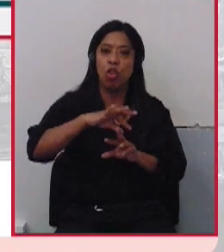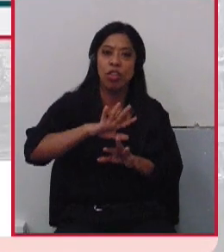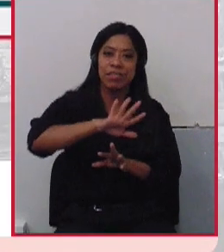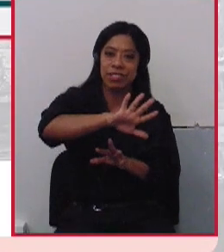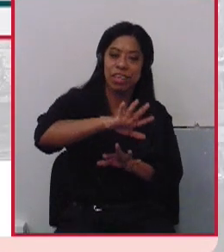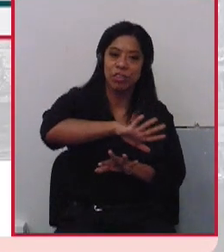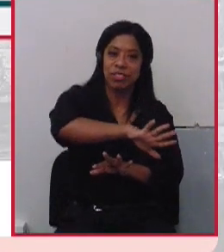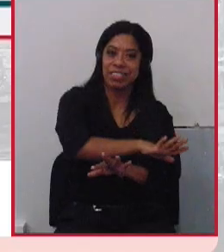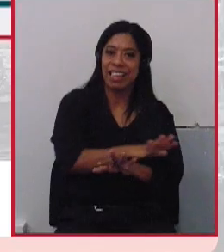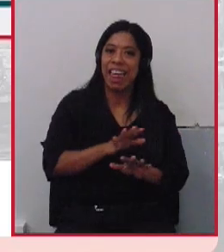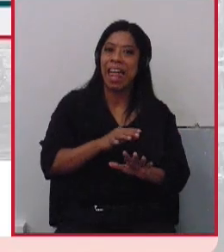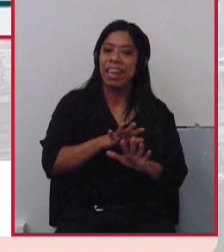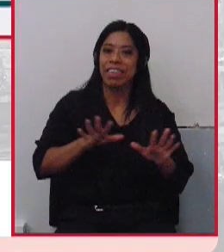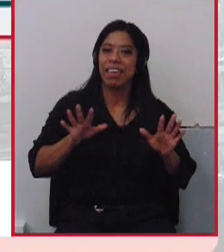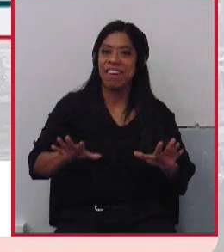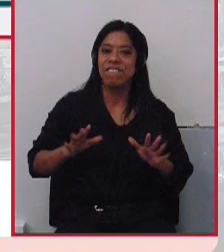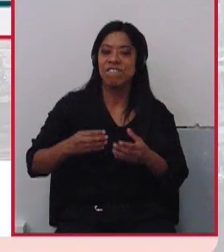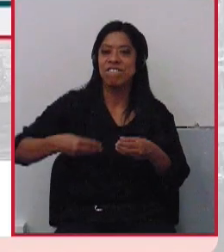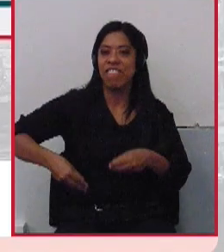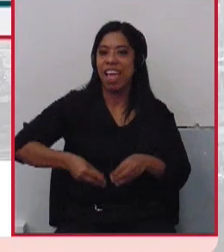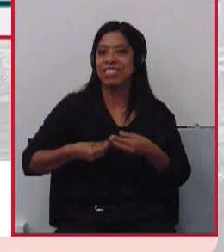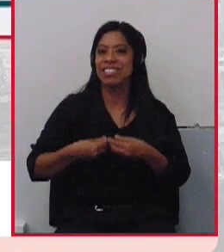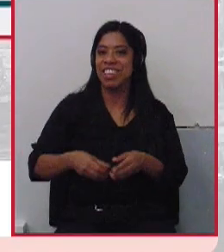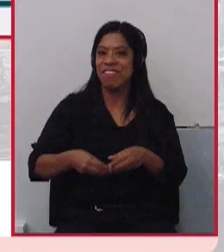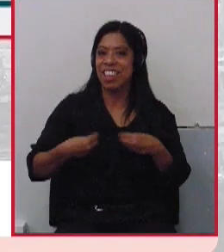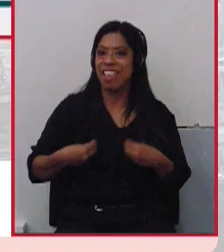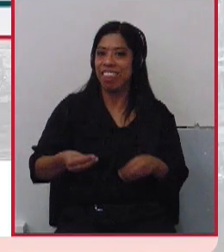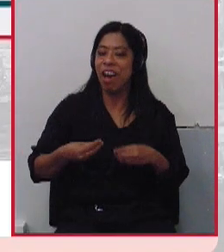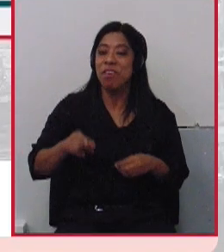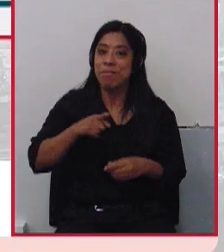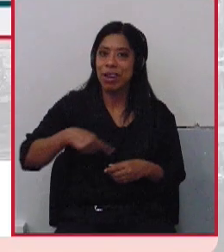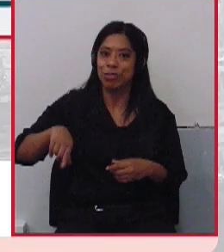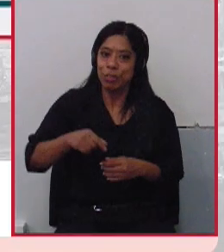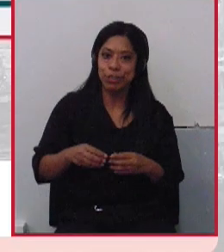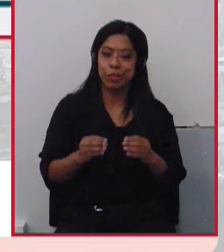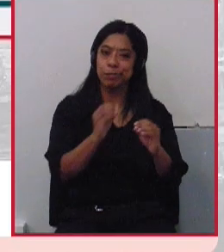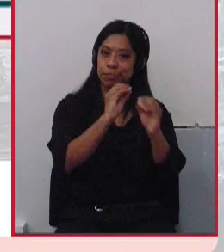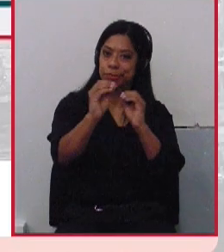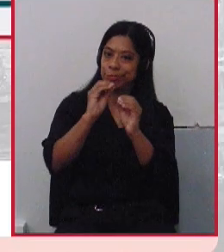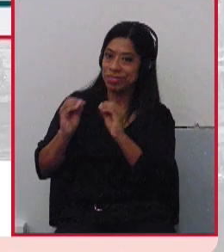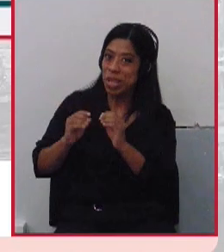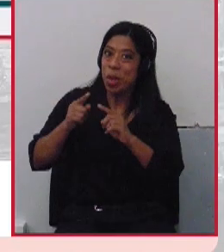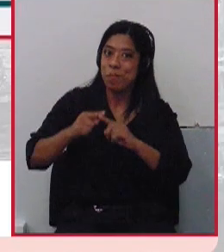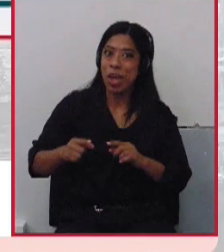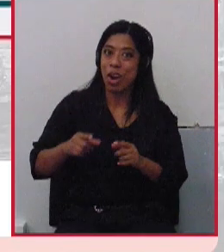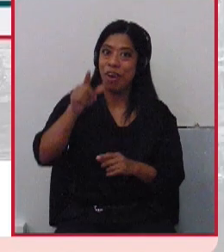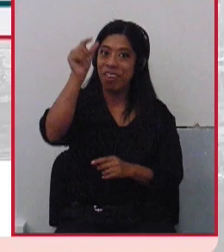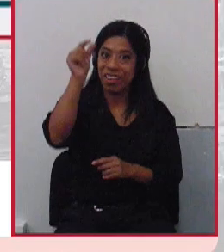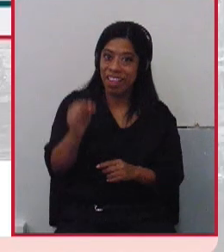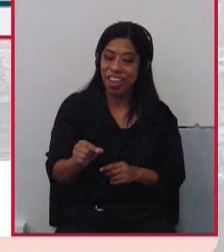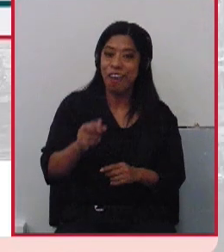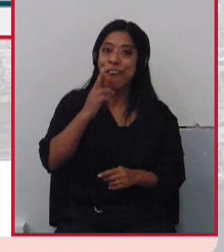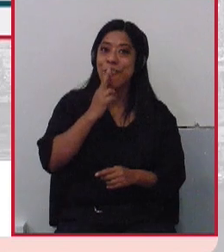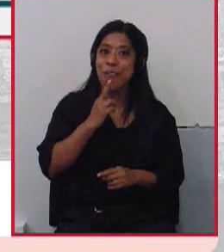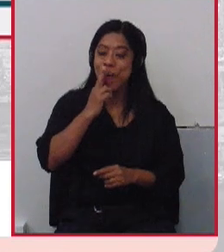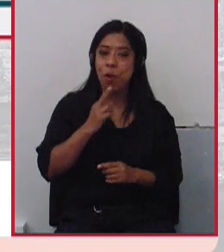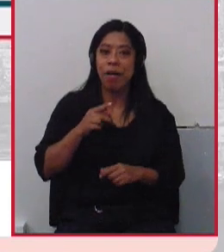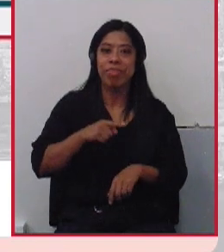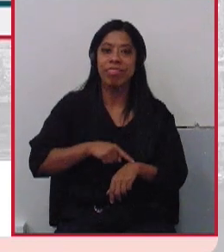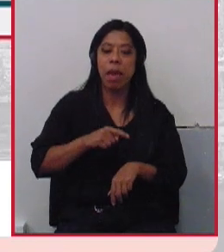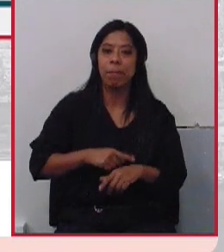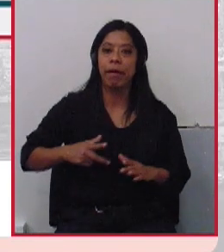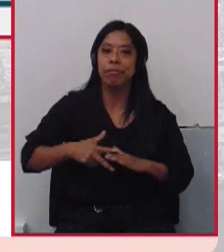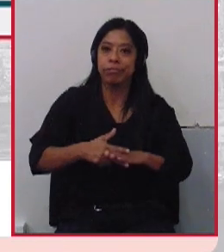módulos, total hacemos 10, le da flexibilidad también para hacerle mantenibilidad, pero las líneas rojas son las que representaban cuánto tiempo yo